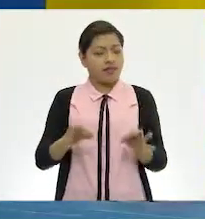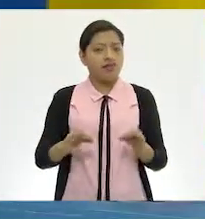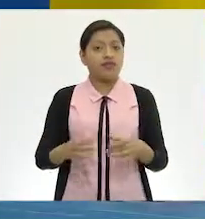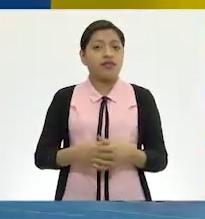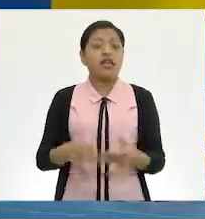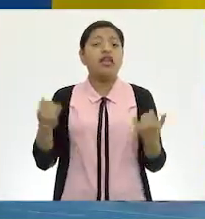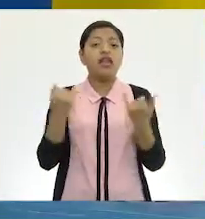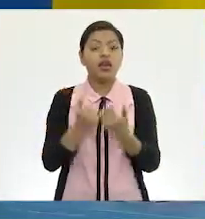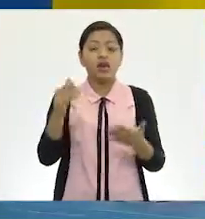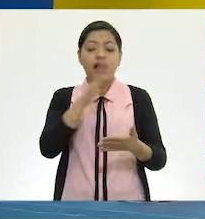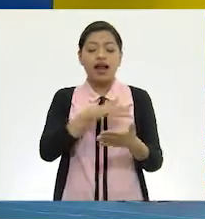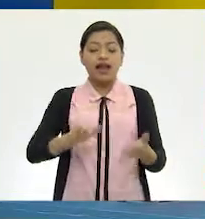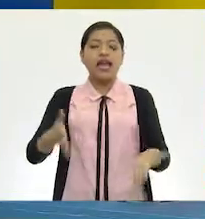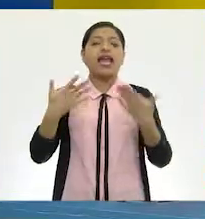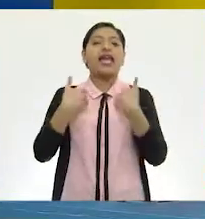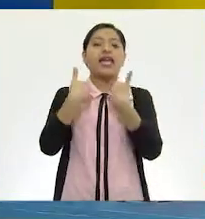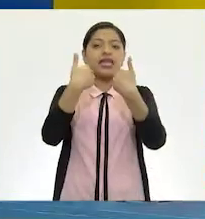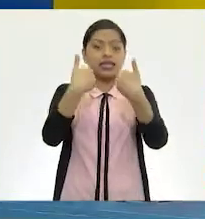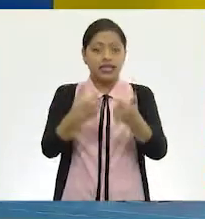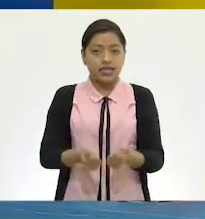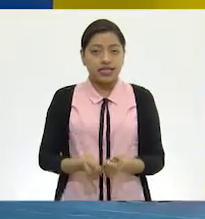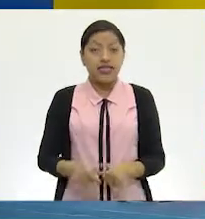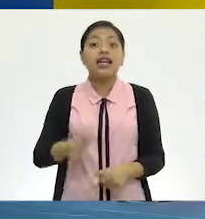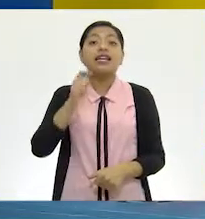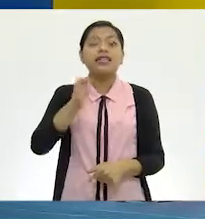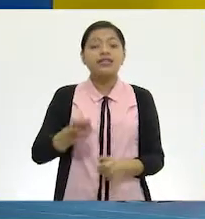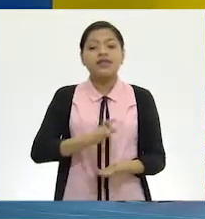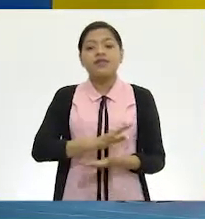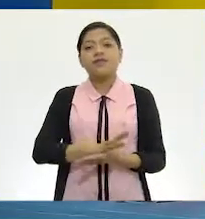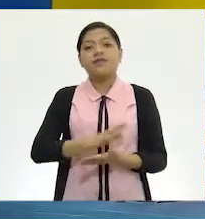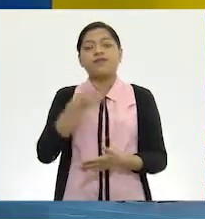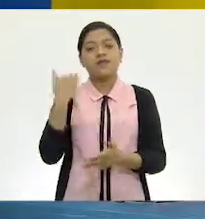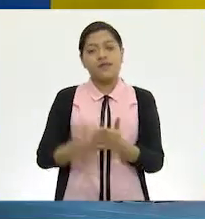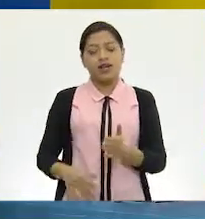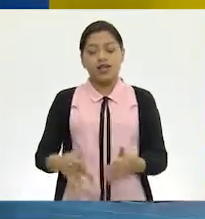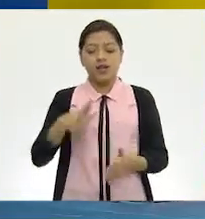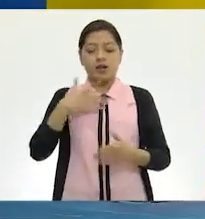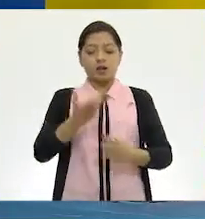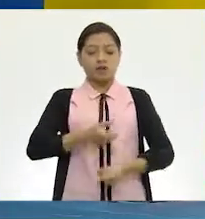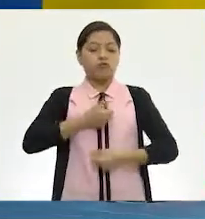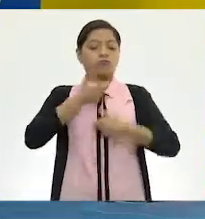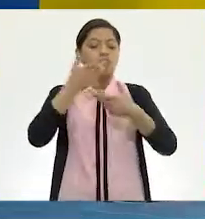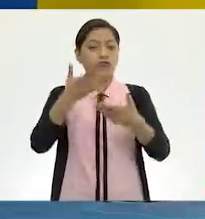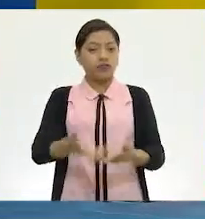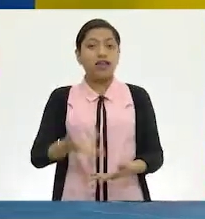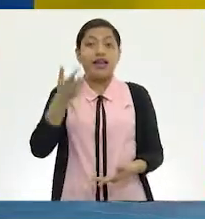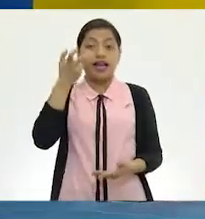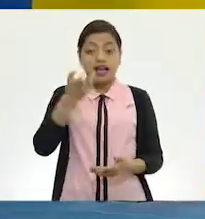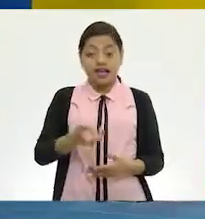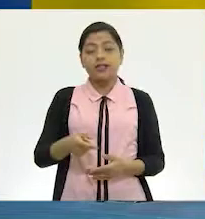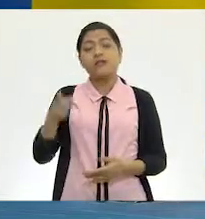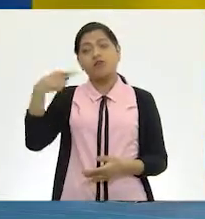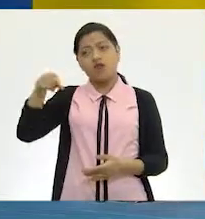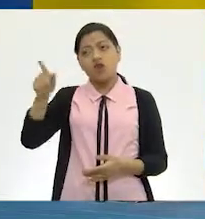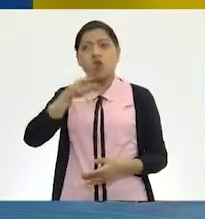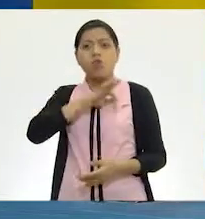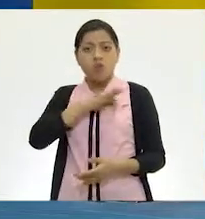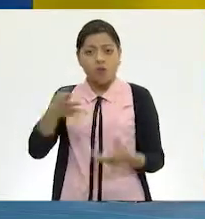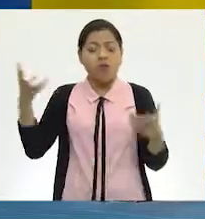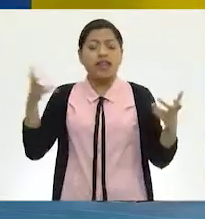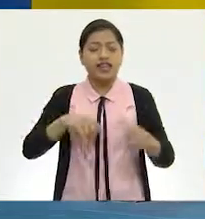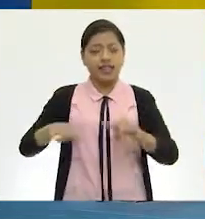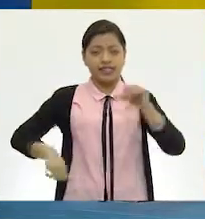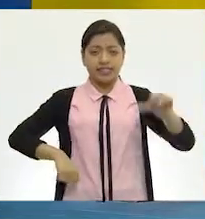lectura de comprensión. Ahora que sigue, interpretar. Por eso es muy, muy recomendable que se hagan estos